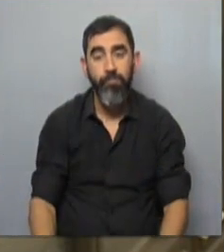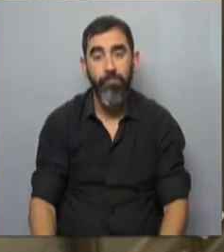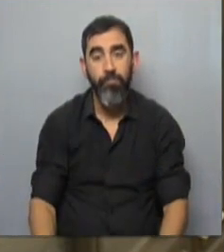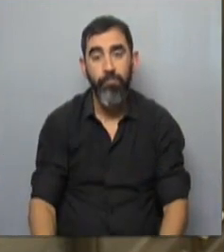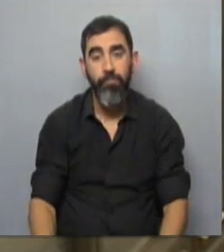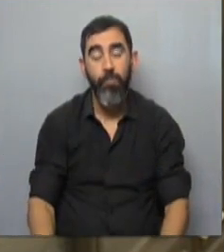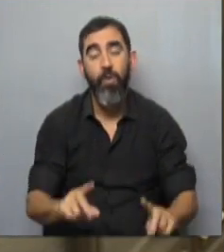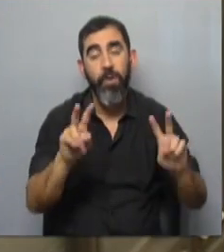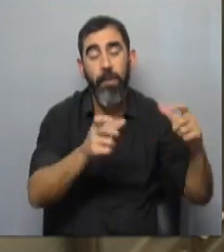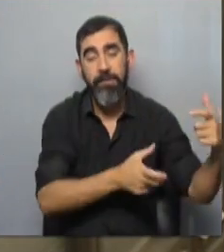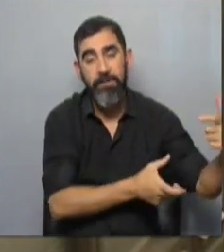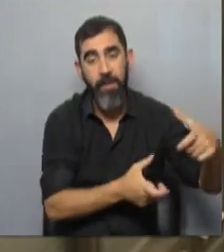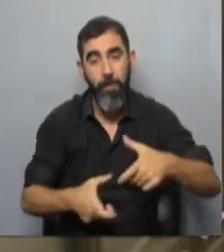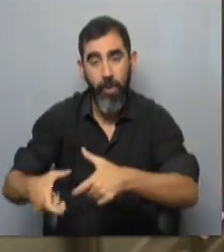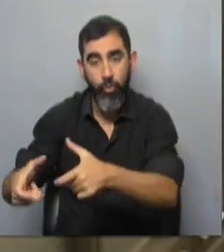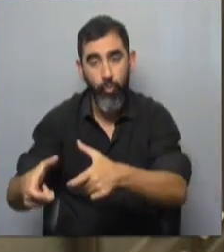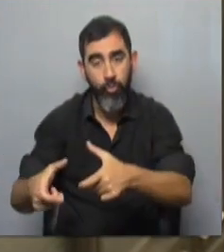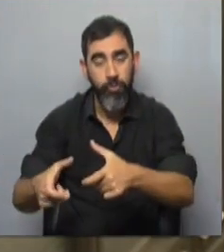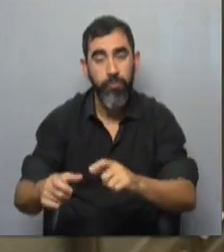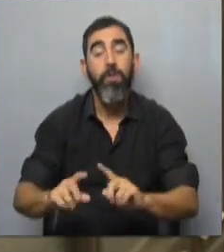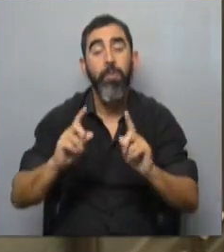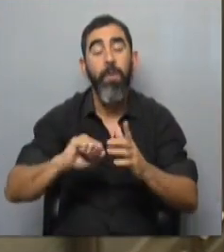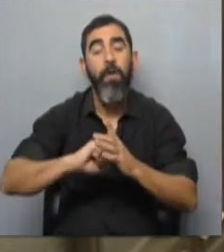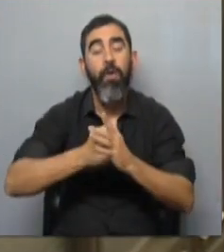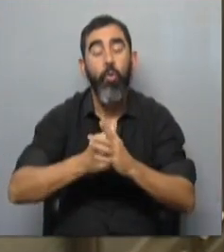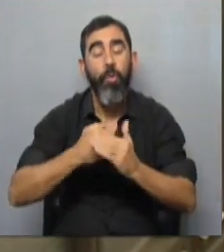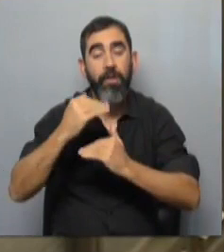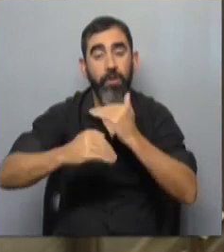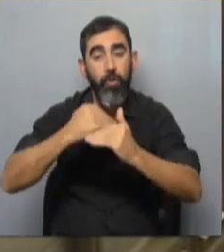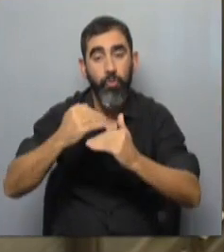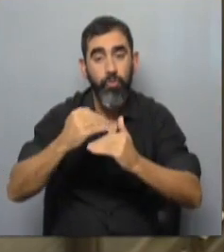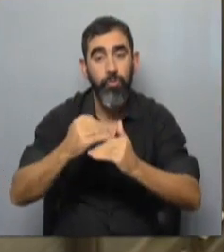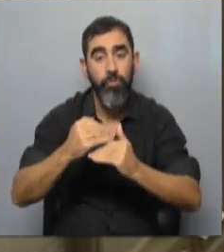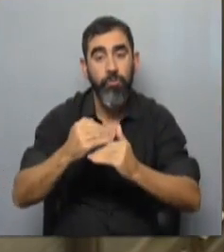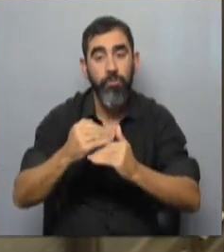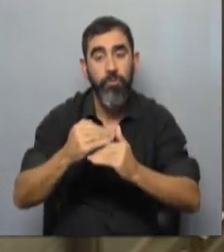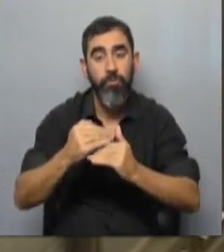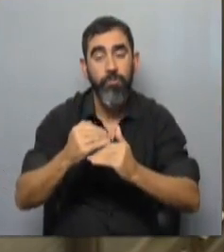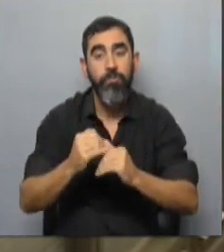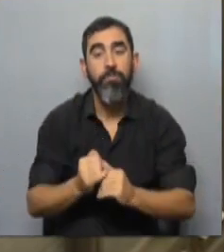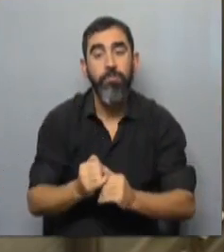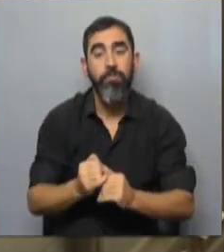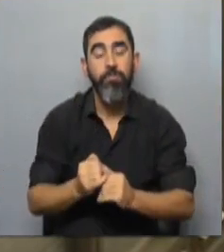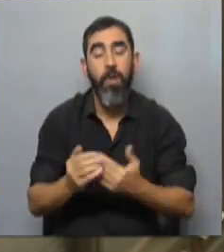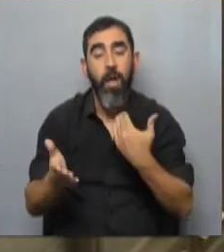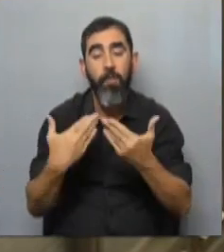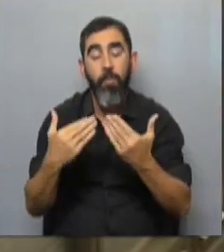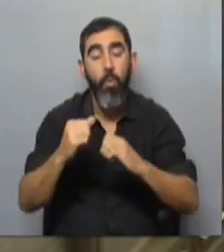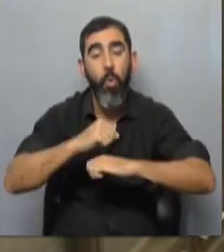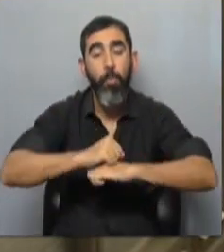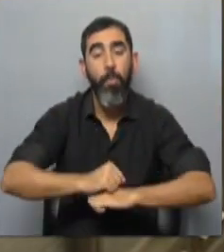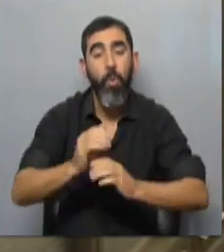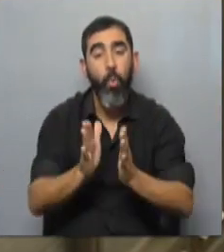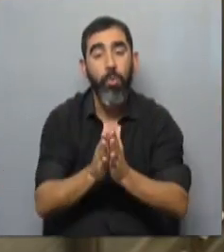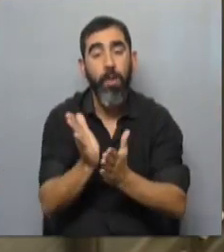el saneamiento con el Banco Interamericano de Desarrollo, vinimos a conversar con los integrantes de la